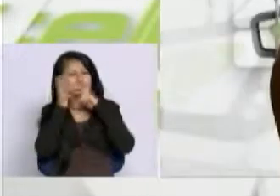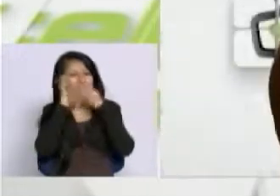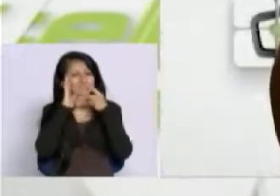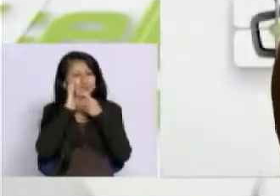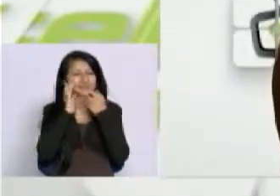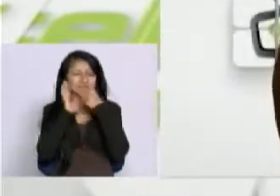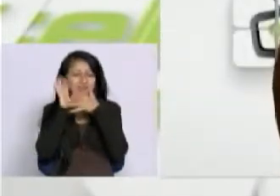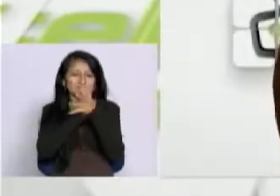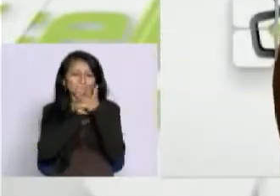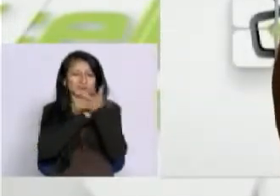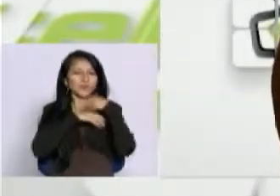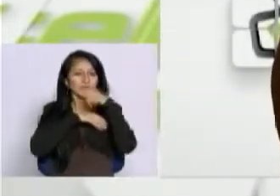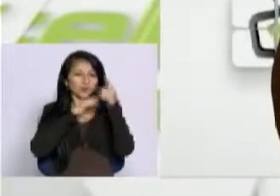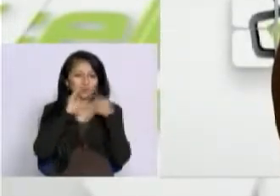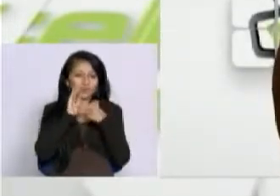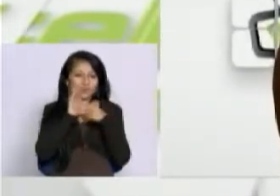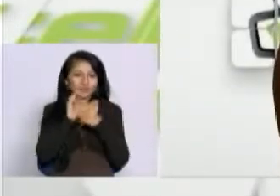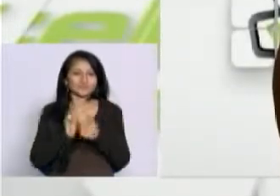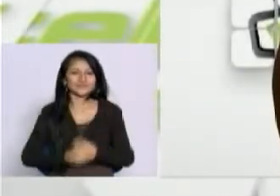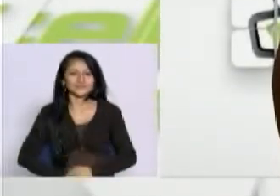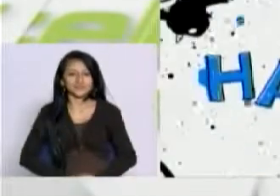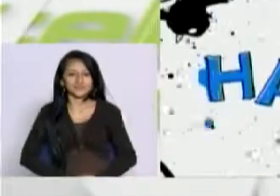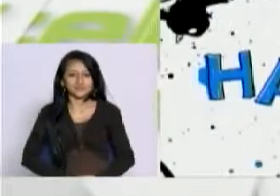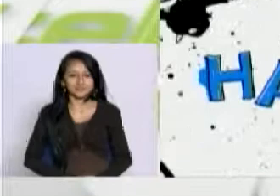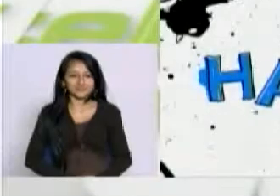va a presentar en su formato de producción.